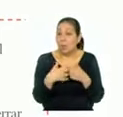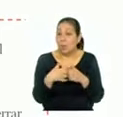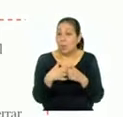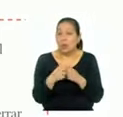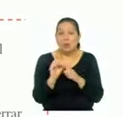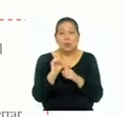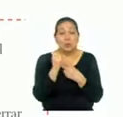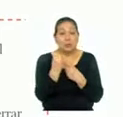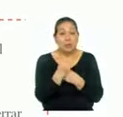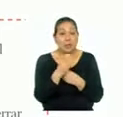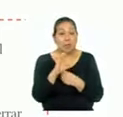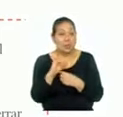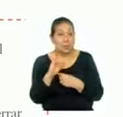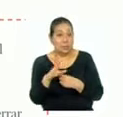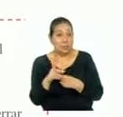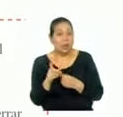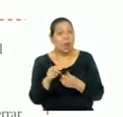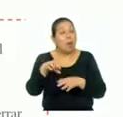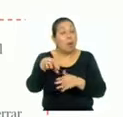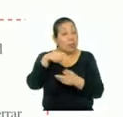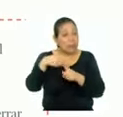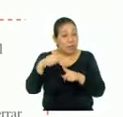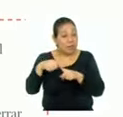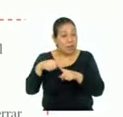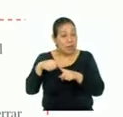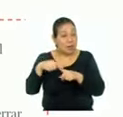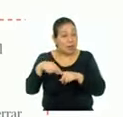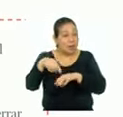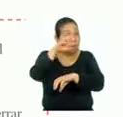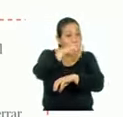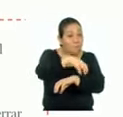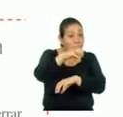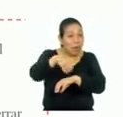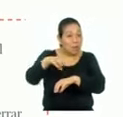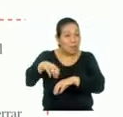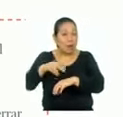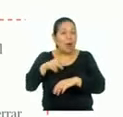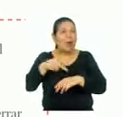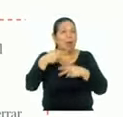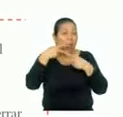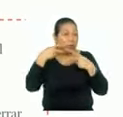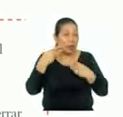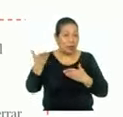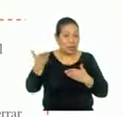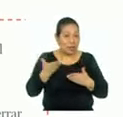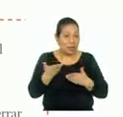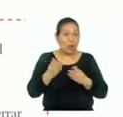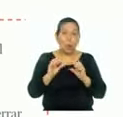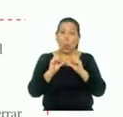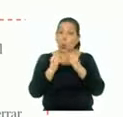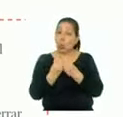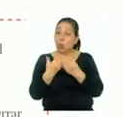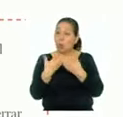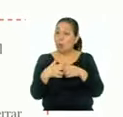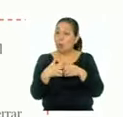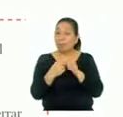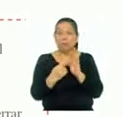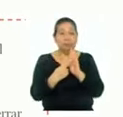la sociedad civil, los pueblos indígenas y los sindicatos. Quiero agradecer aquí a los ministerios, a los gremios